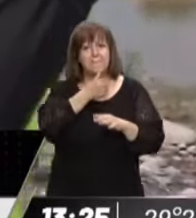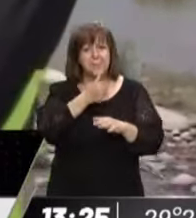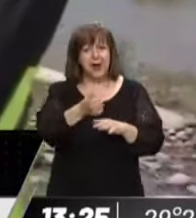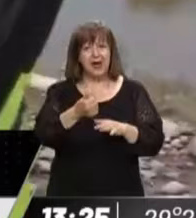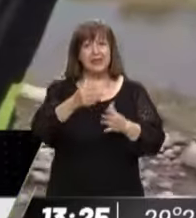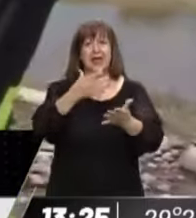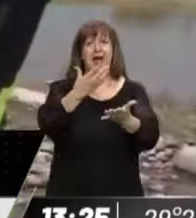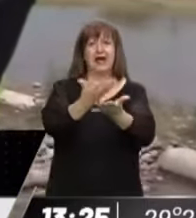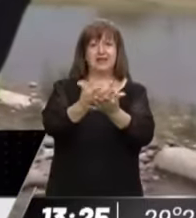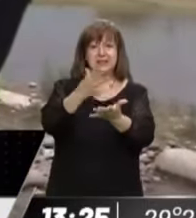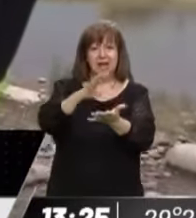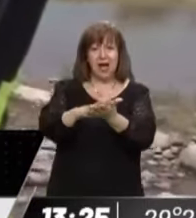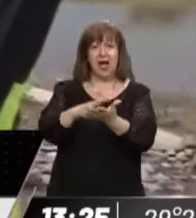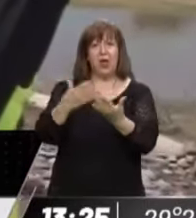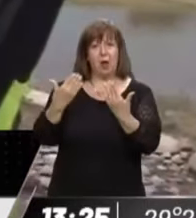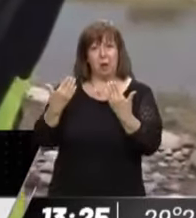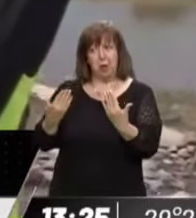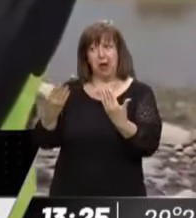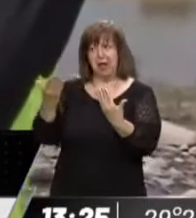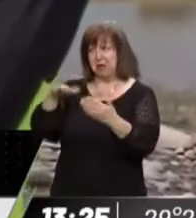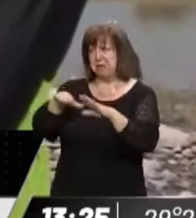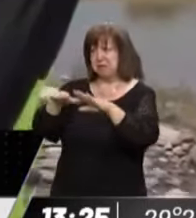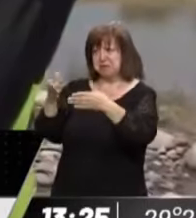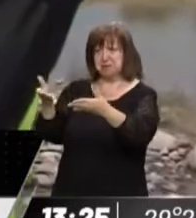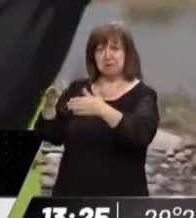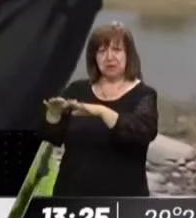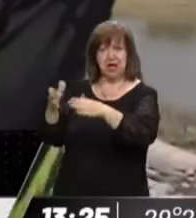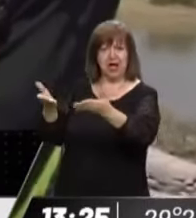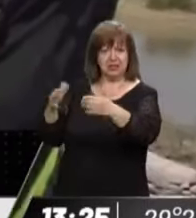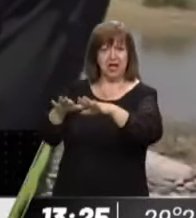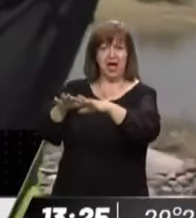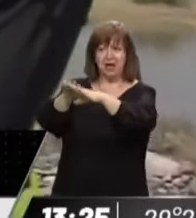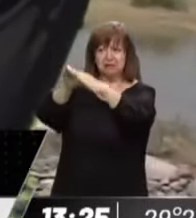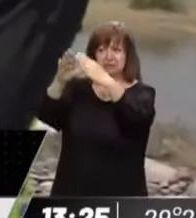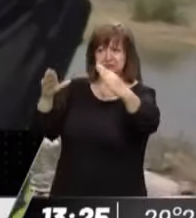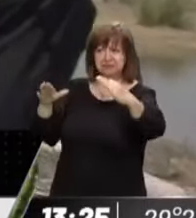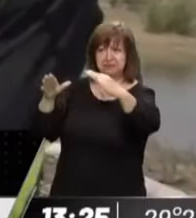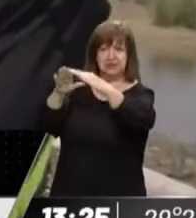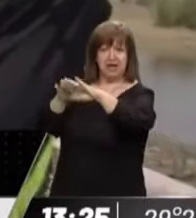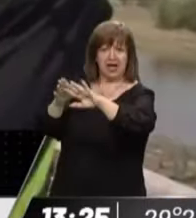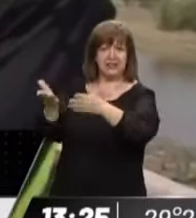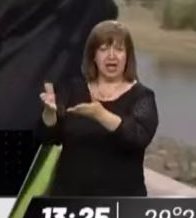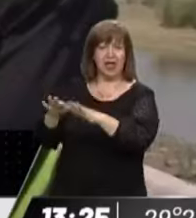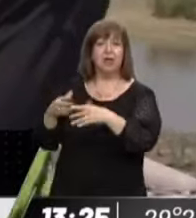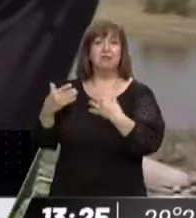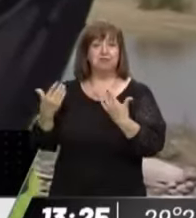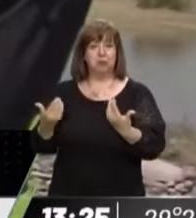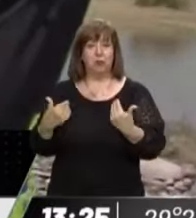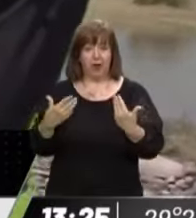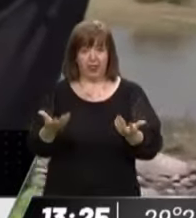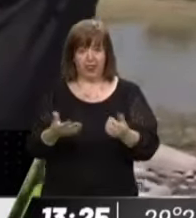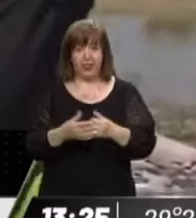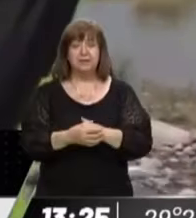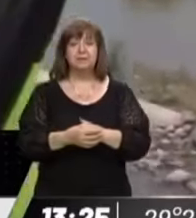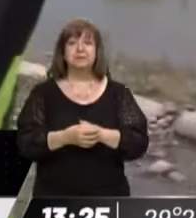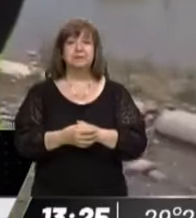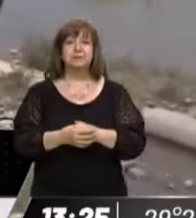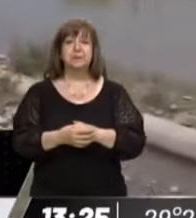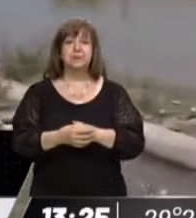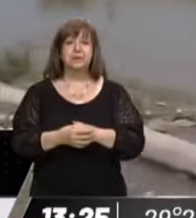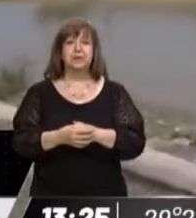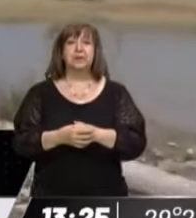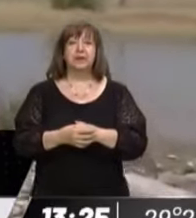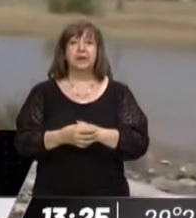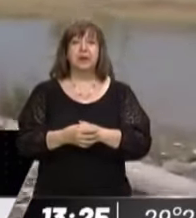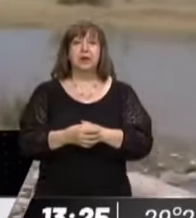hacerse un asadito que hay churrasquera hay gente haciendo asado en este momento hao sado Sí sí así que bueno Esperemos que que llegue acá Ale la última para